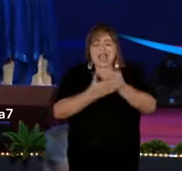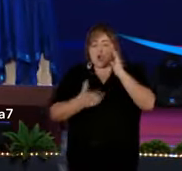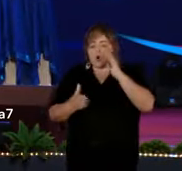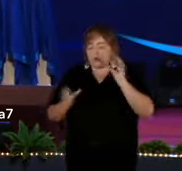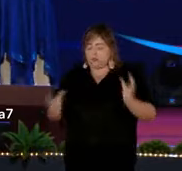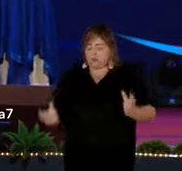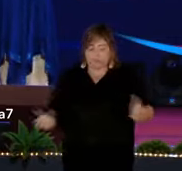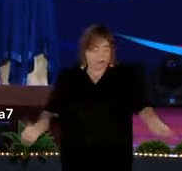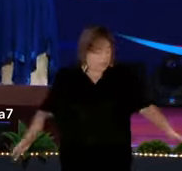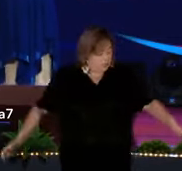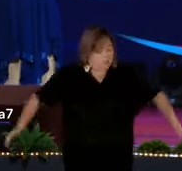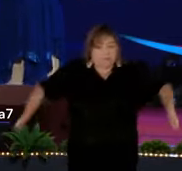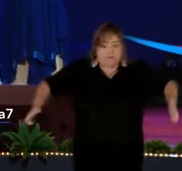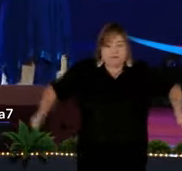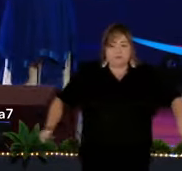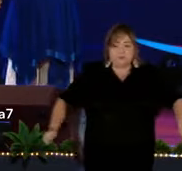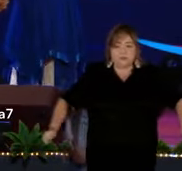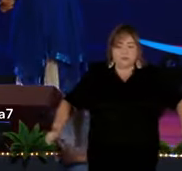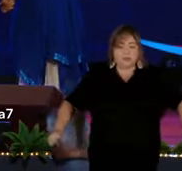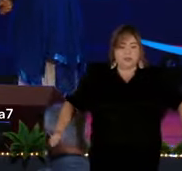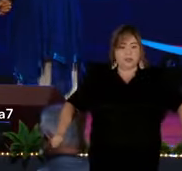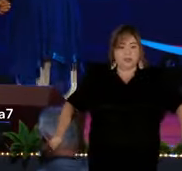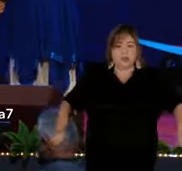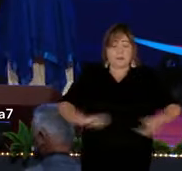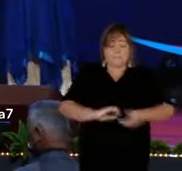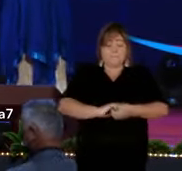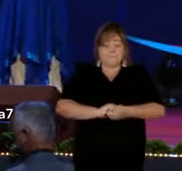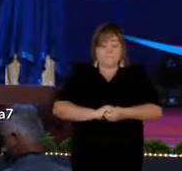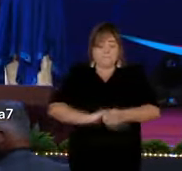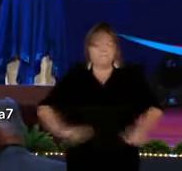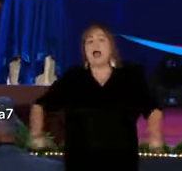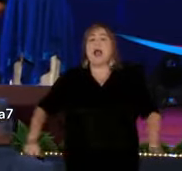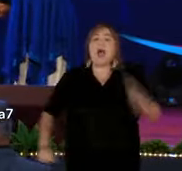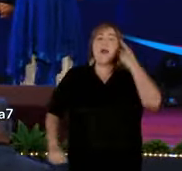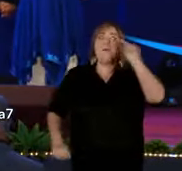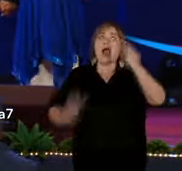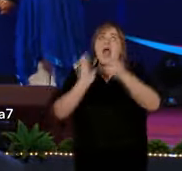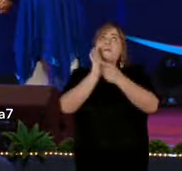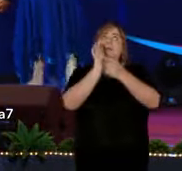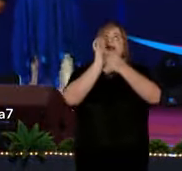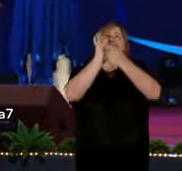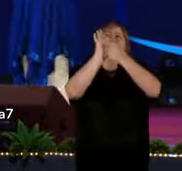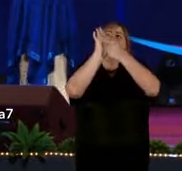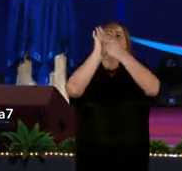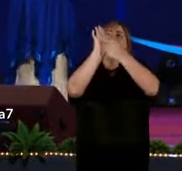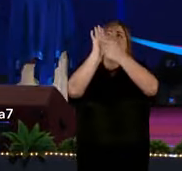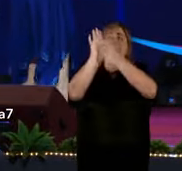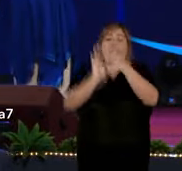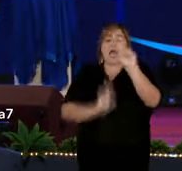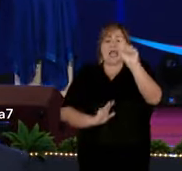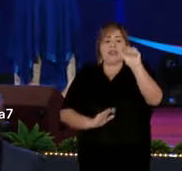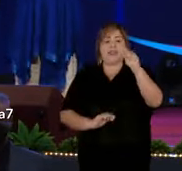y presentemos nuestros diezmos y nuestras ofrendas. Oh, aleluya.